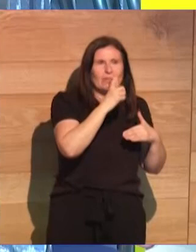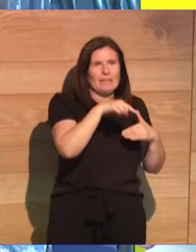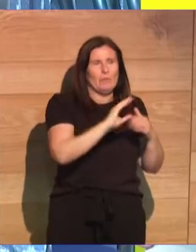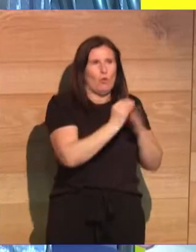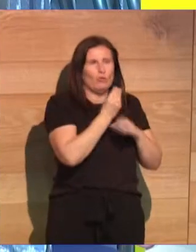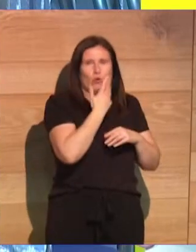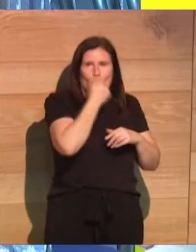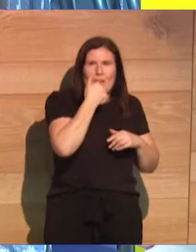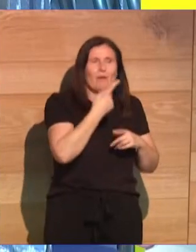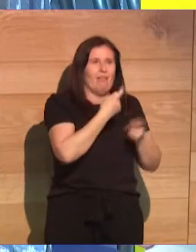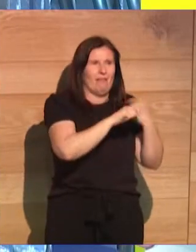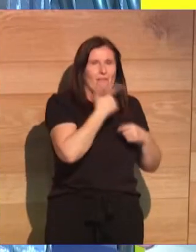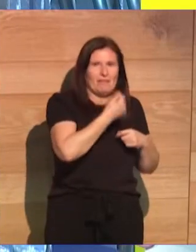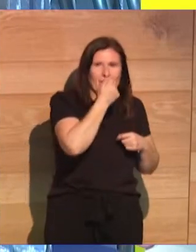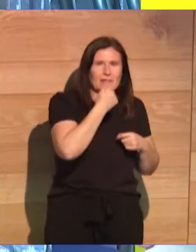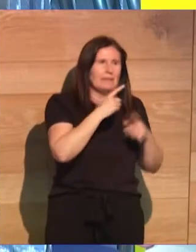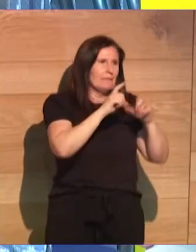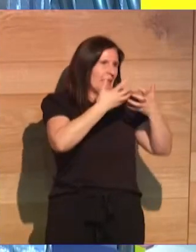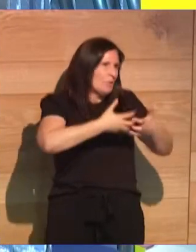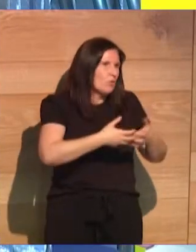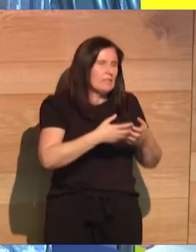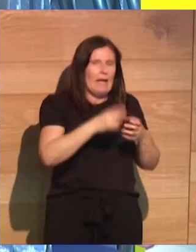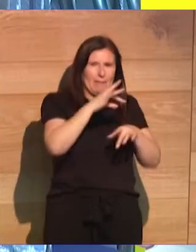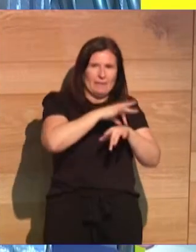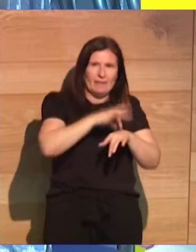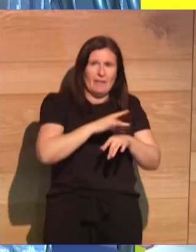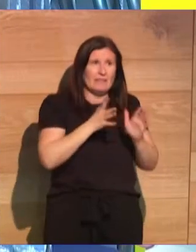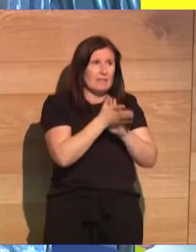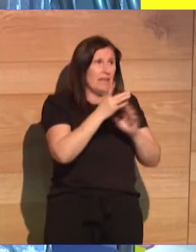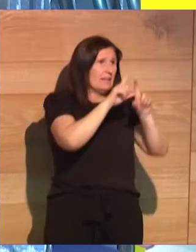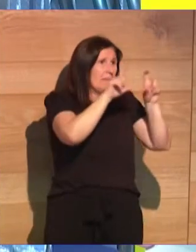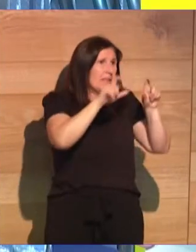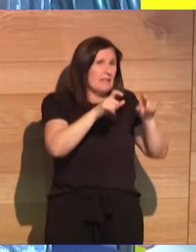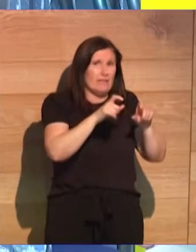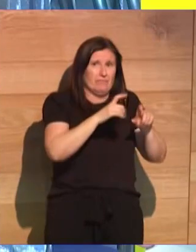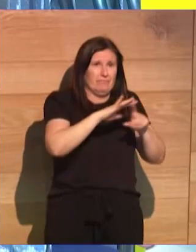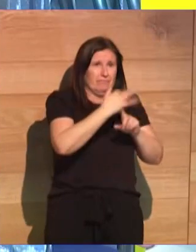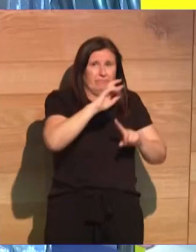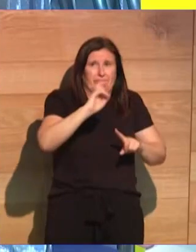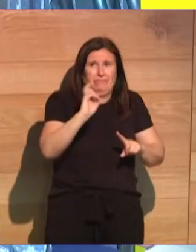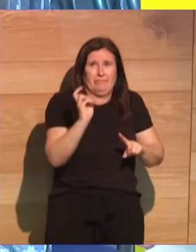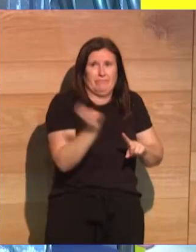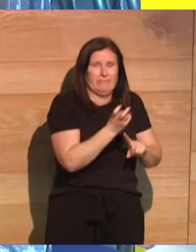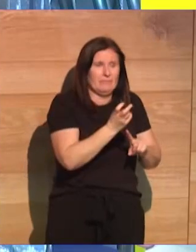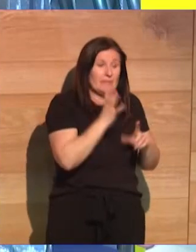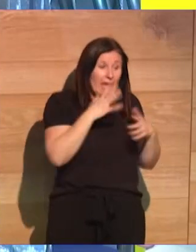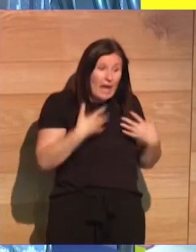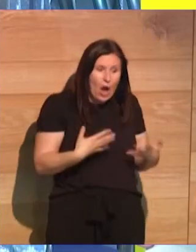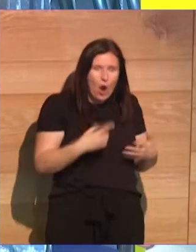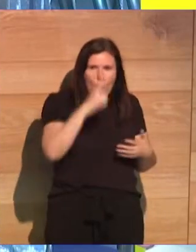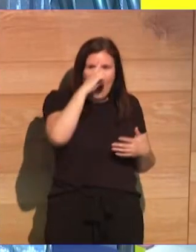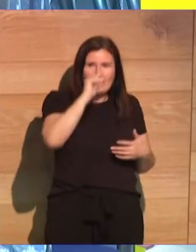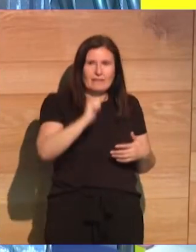la educación, por supuesto en la industria. Entonces, casos hay en todos los sitios. Ahora llega la inteligencia